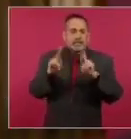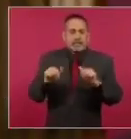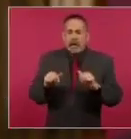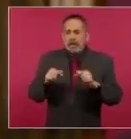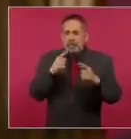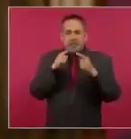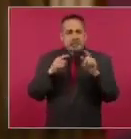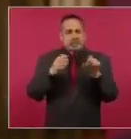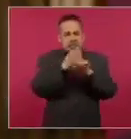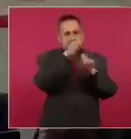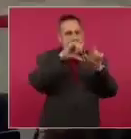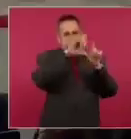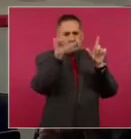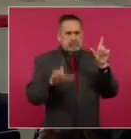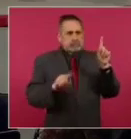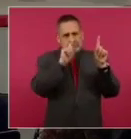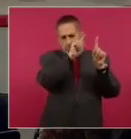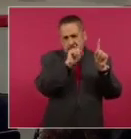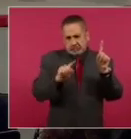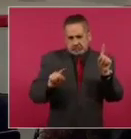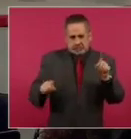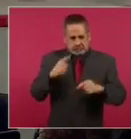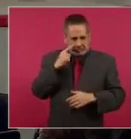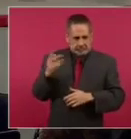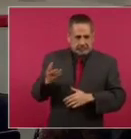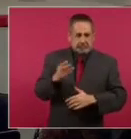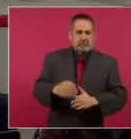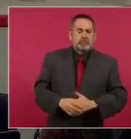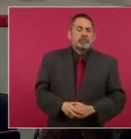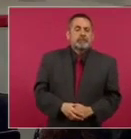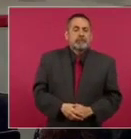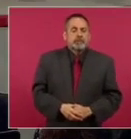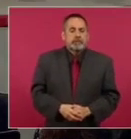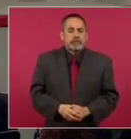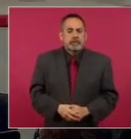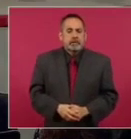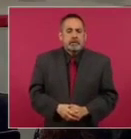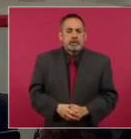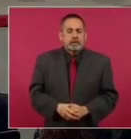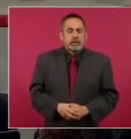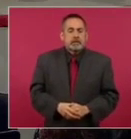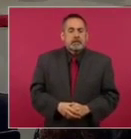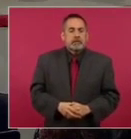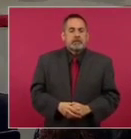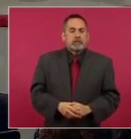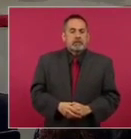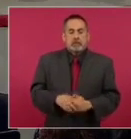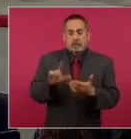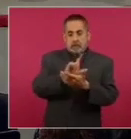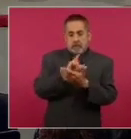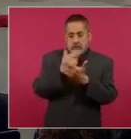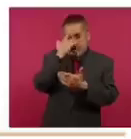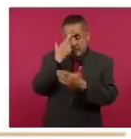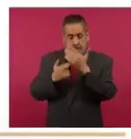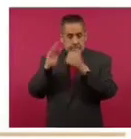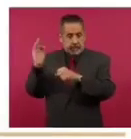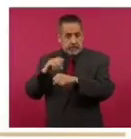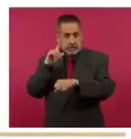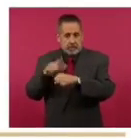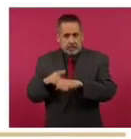en todo el país. Adelante, por favor. En cuanto a la incidencia delictiva de los delitos del fuero